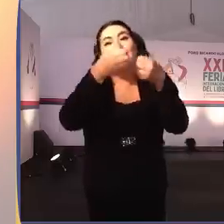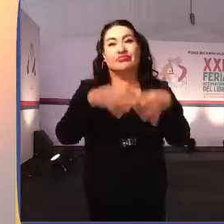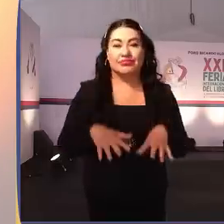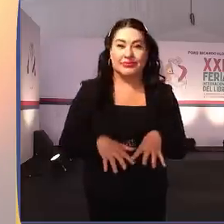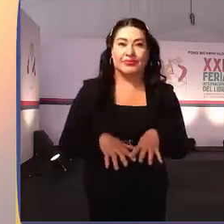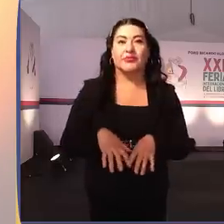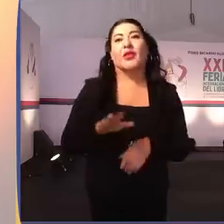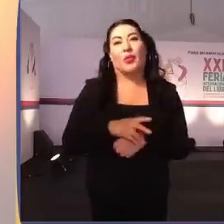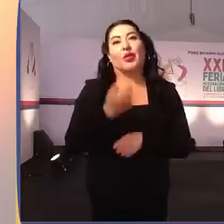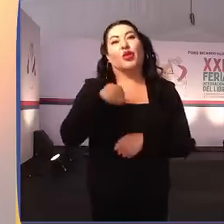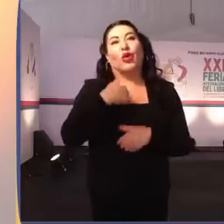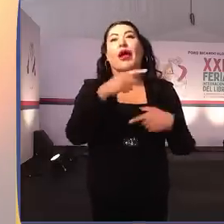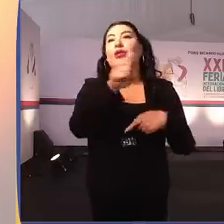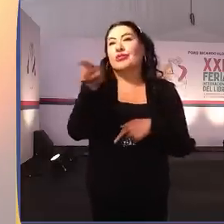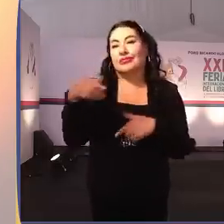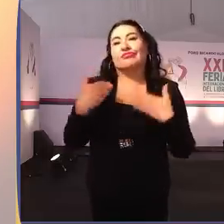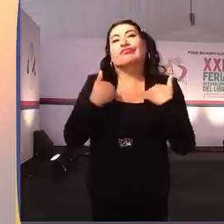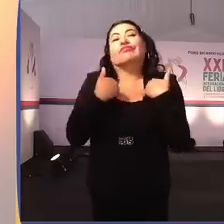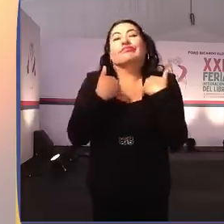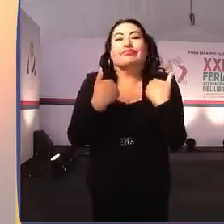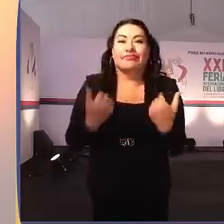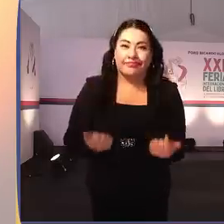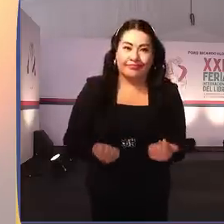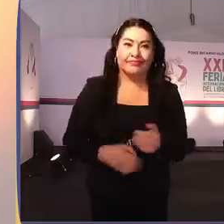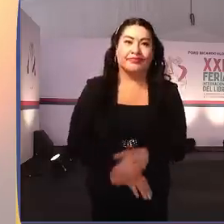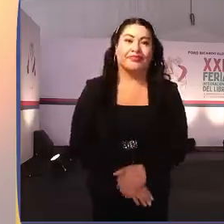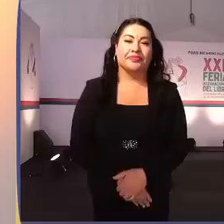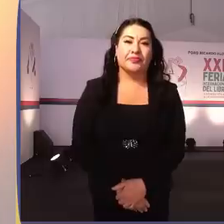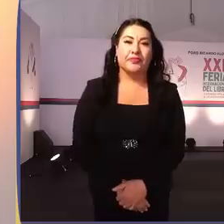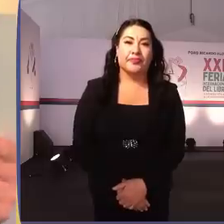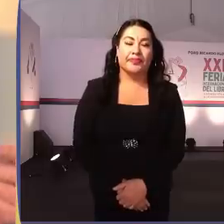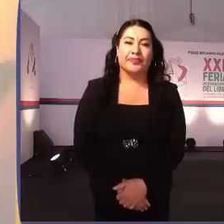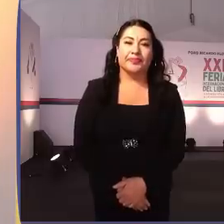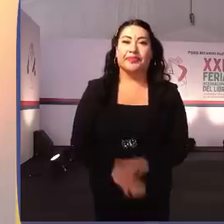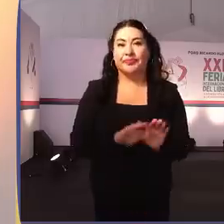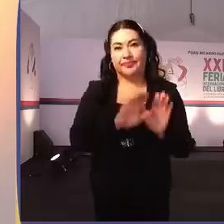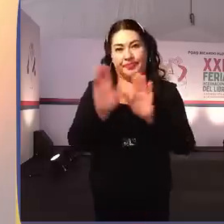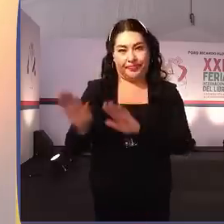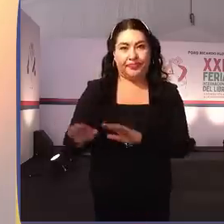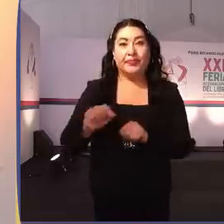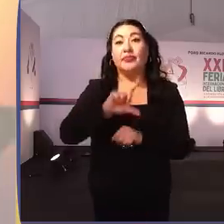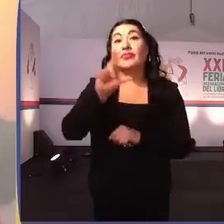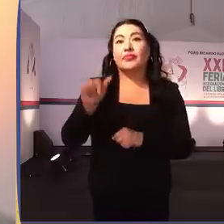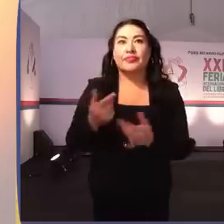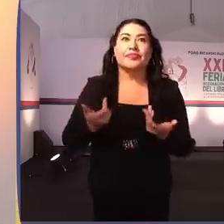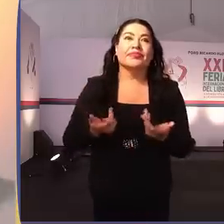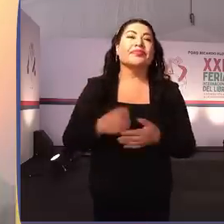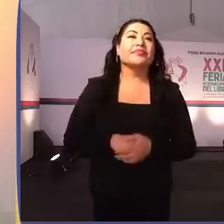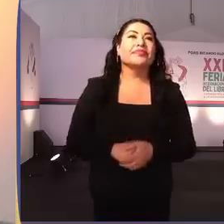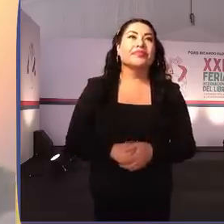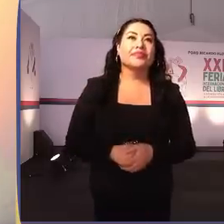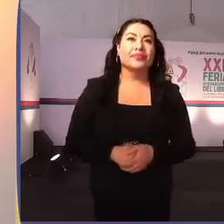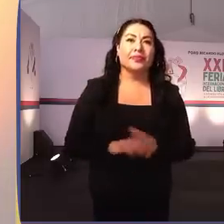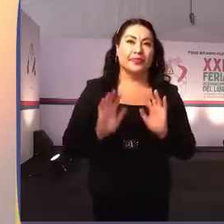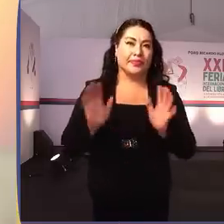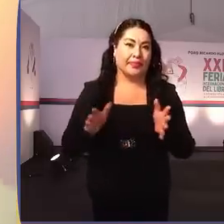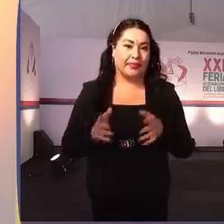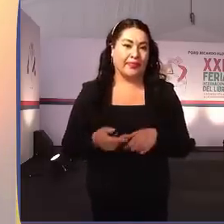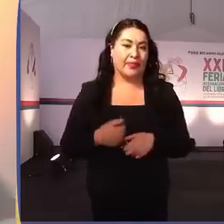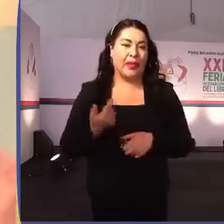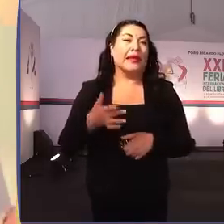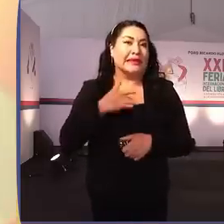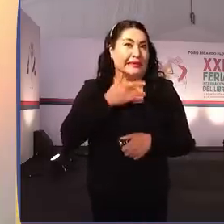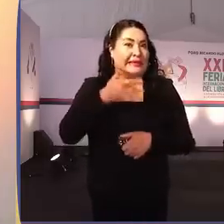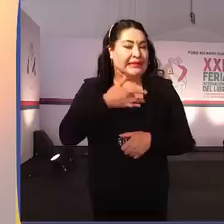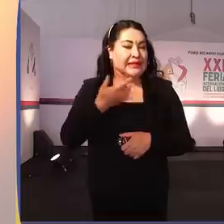por eso los compadezco a los lectores, Bien, bueno, luego bueno, vamos a suponer que esta motivación de tomar